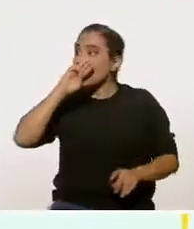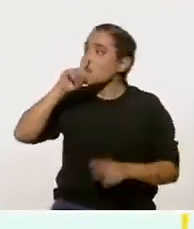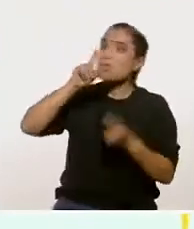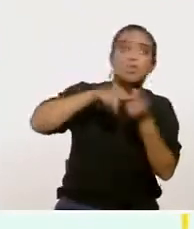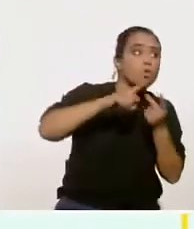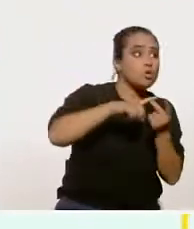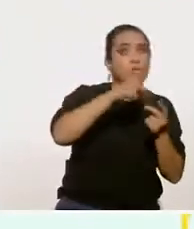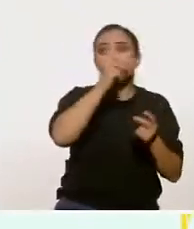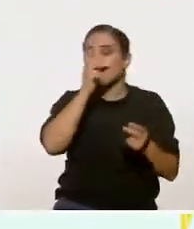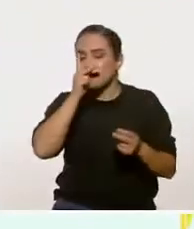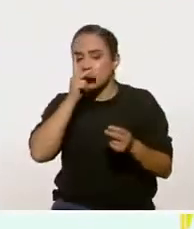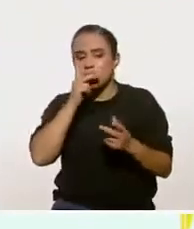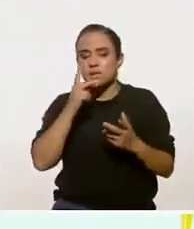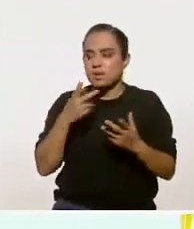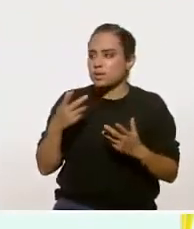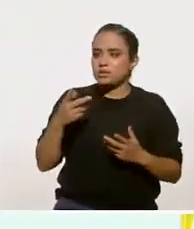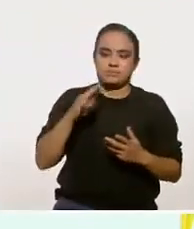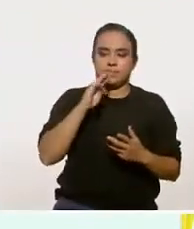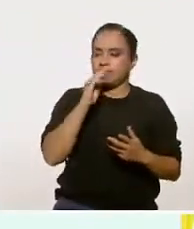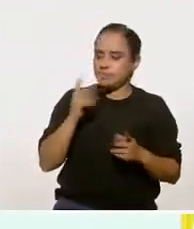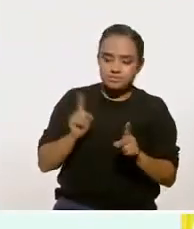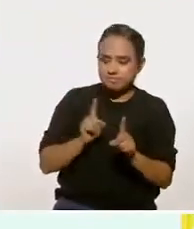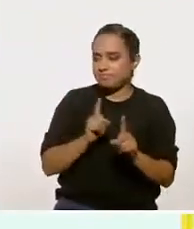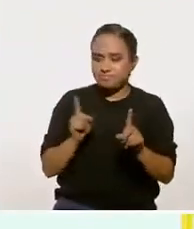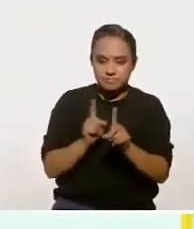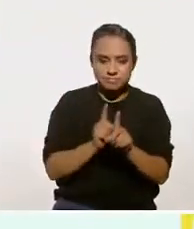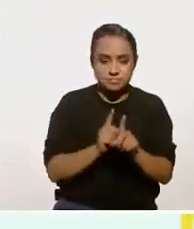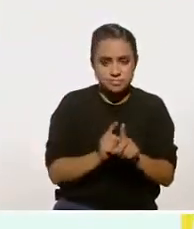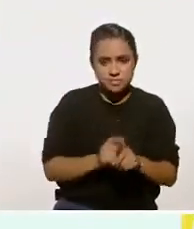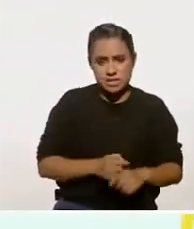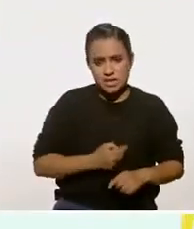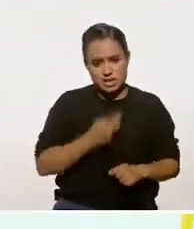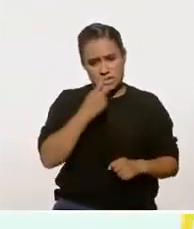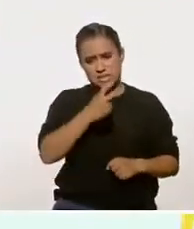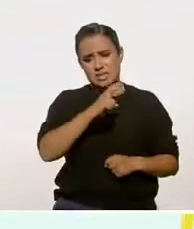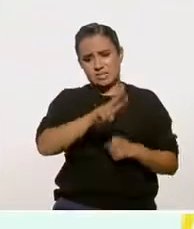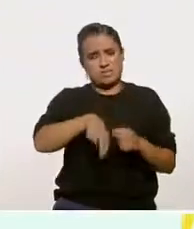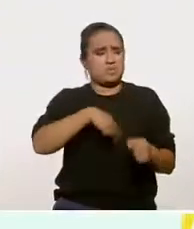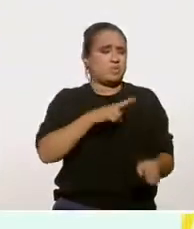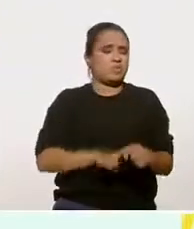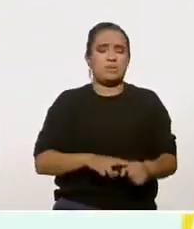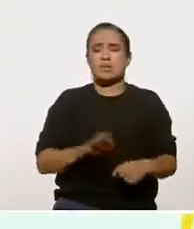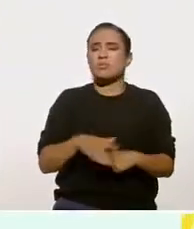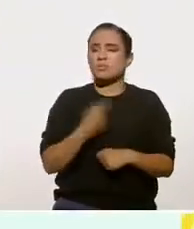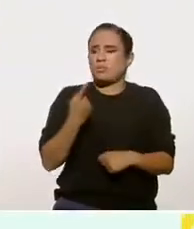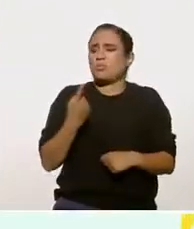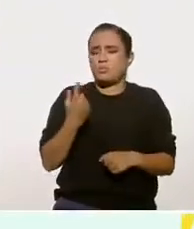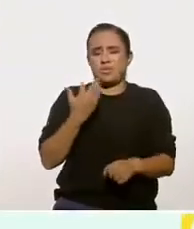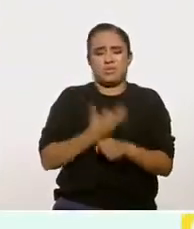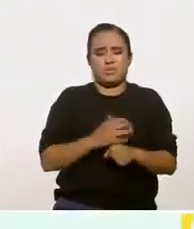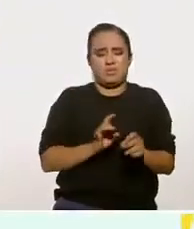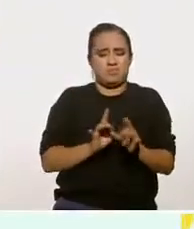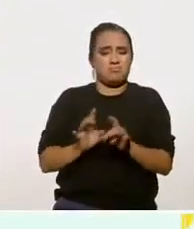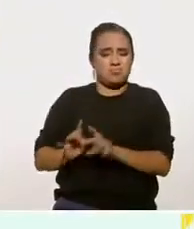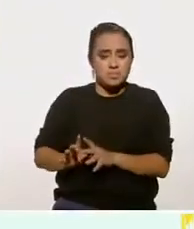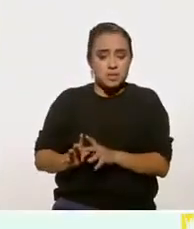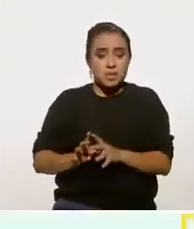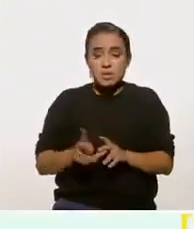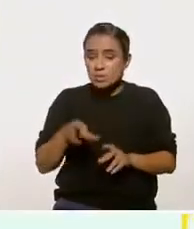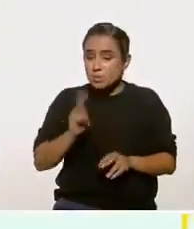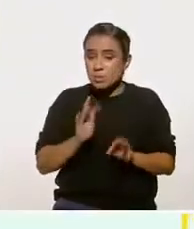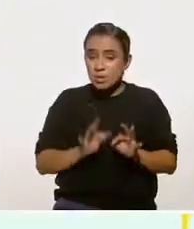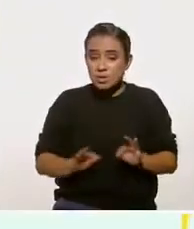papá? Y esto es completa y absolutamente normal por la situación en la que estamos viviendo y es muy importante regresar a